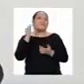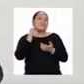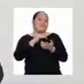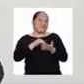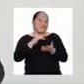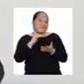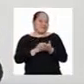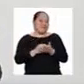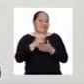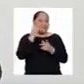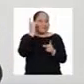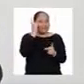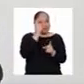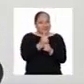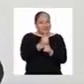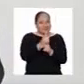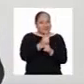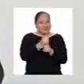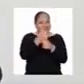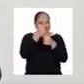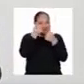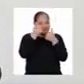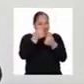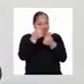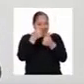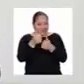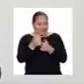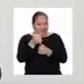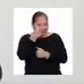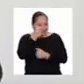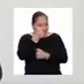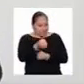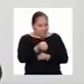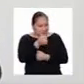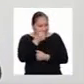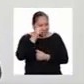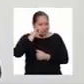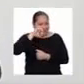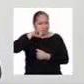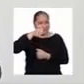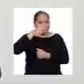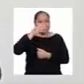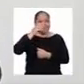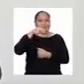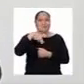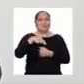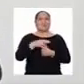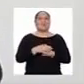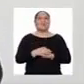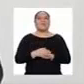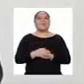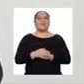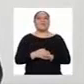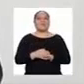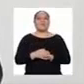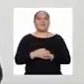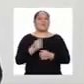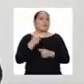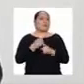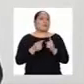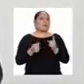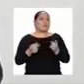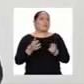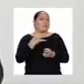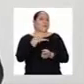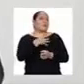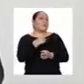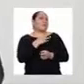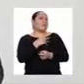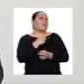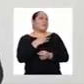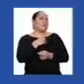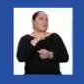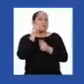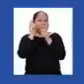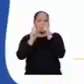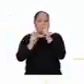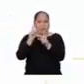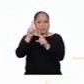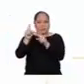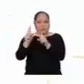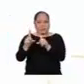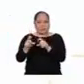Nuevamente, estás tras la pista correcta, detective John. Pero, ¿qué haríamos con las edades de los encuestados?